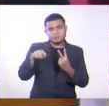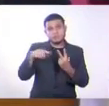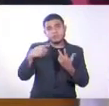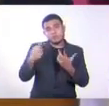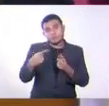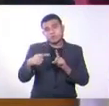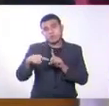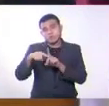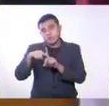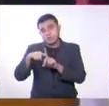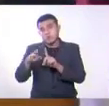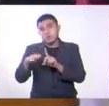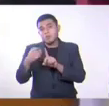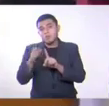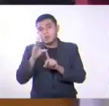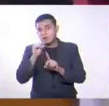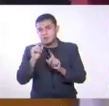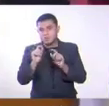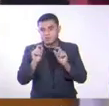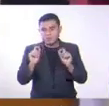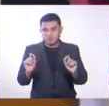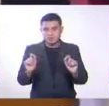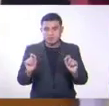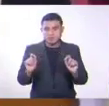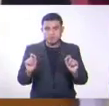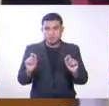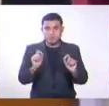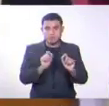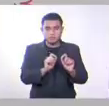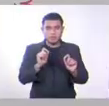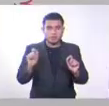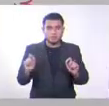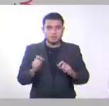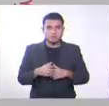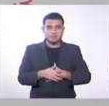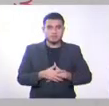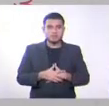estamos hablando de distancias. Exacto. Sí me voy a tener que agachar, ni modo.